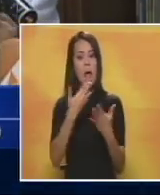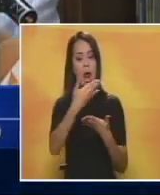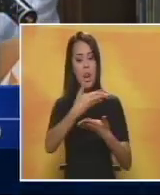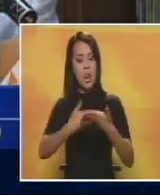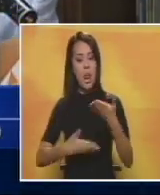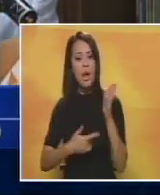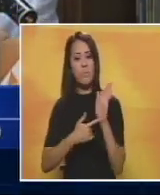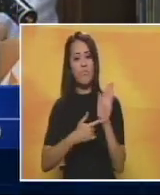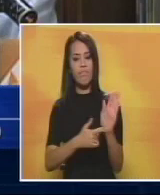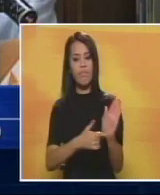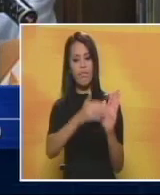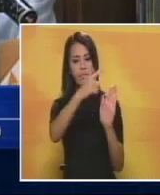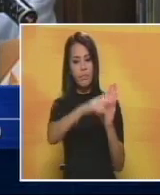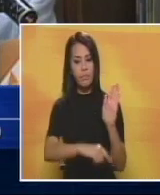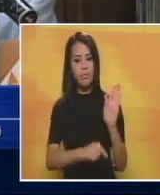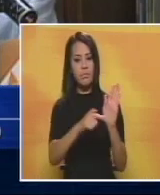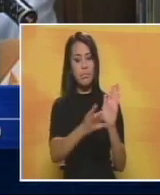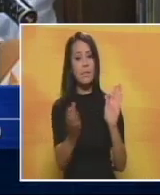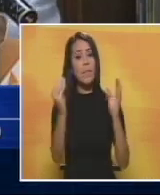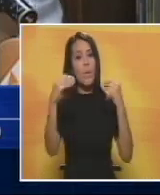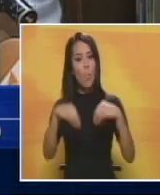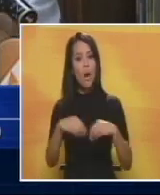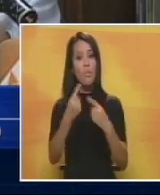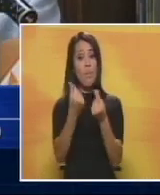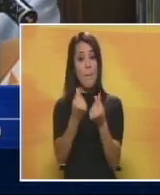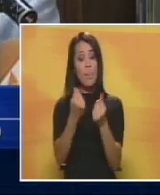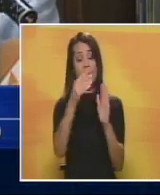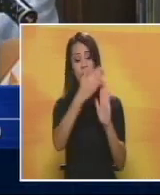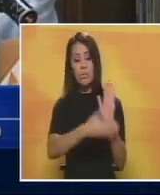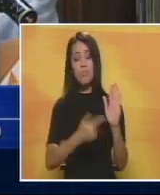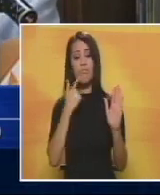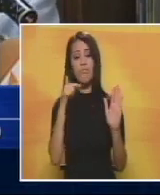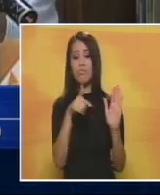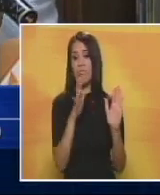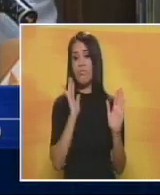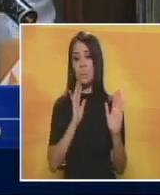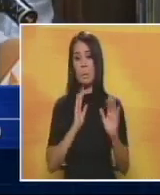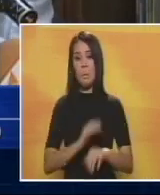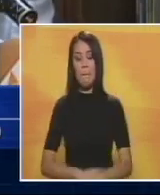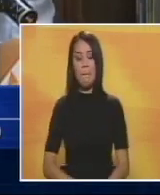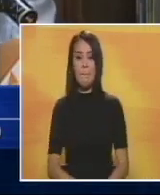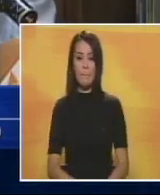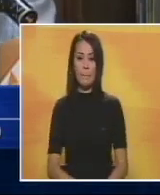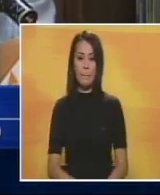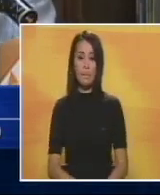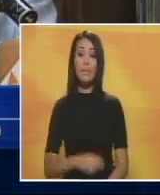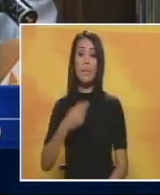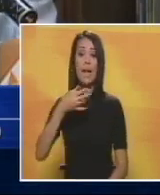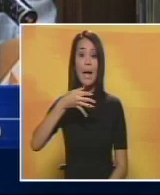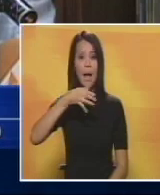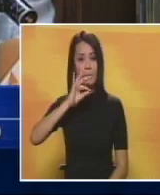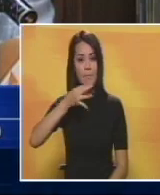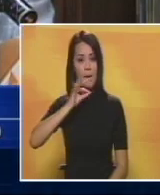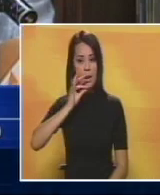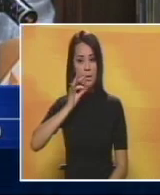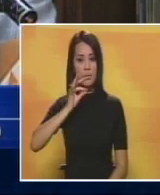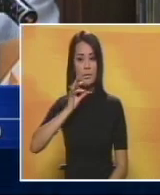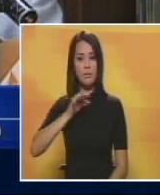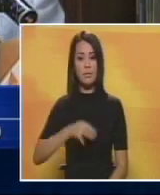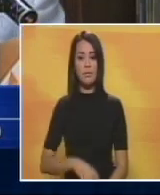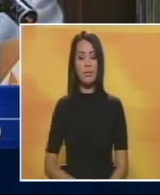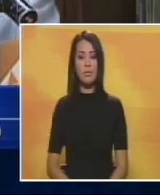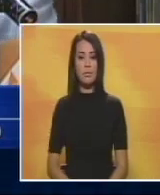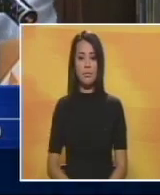la resolución de ese acuerdo de precios. Ahí hay unas calidades liberadas, hay un café para las